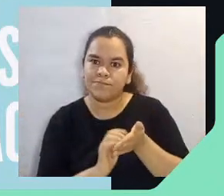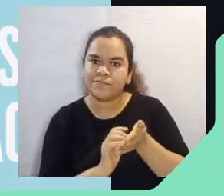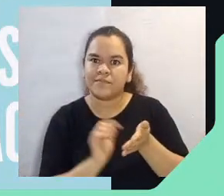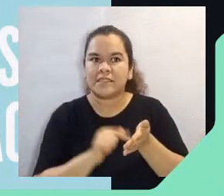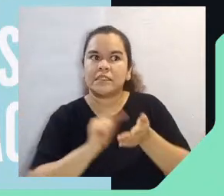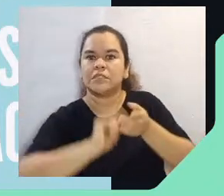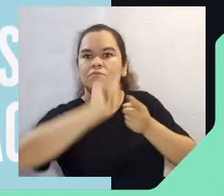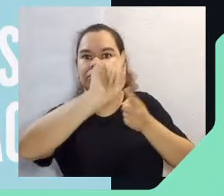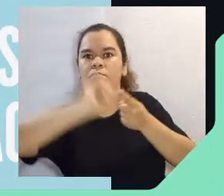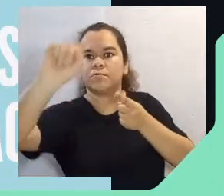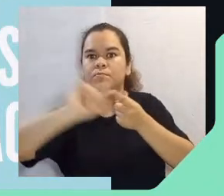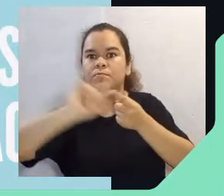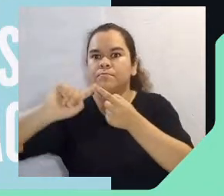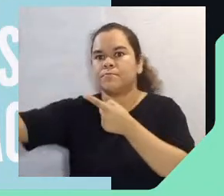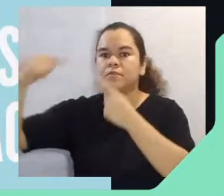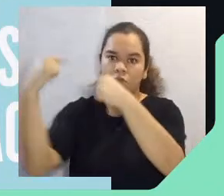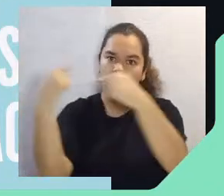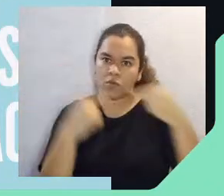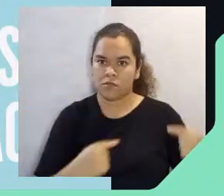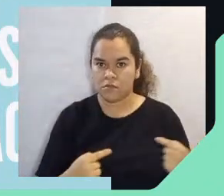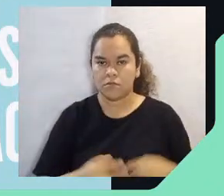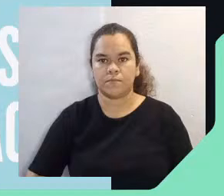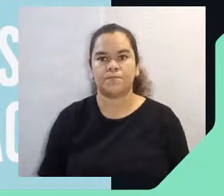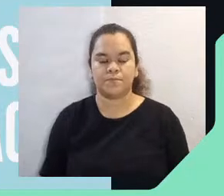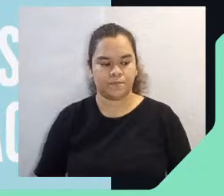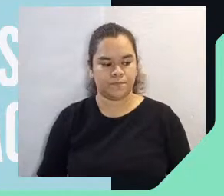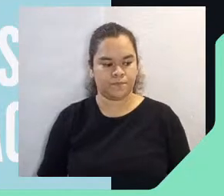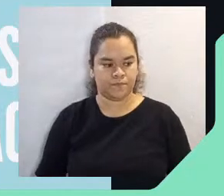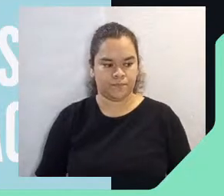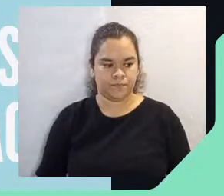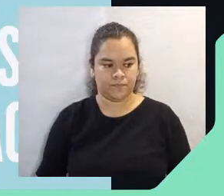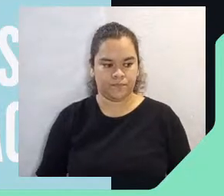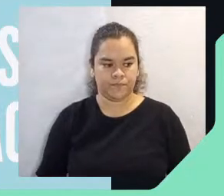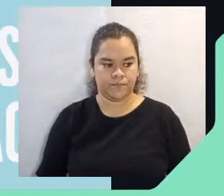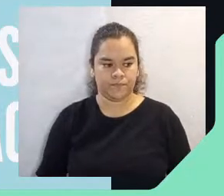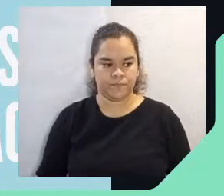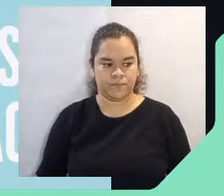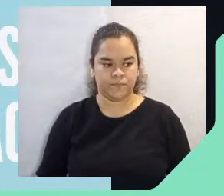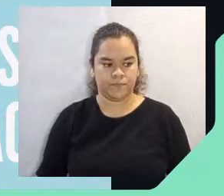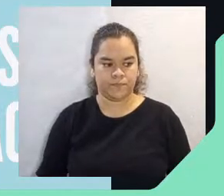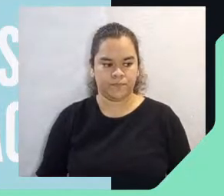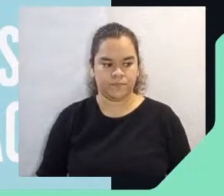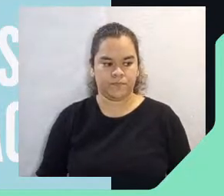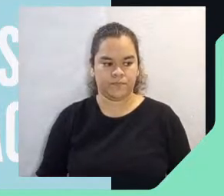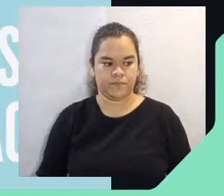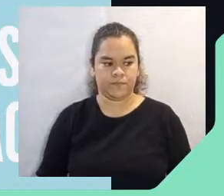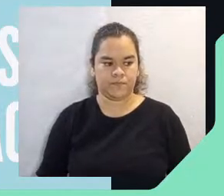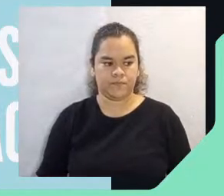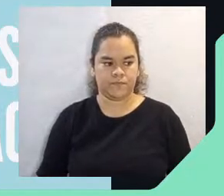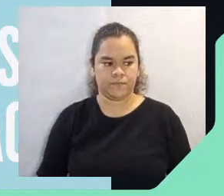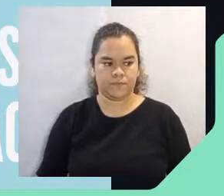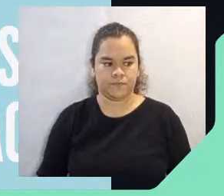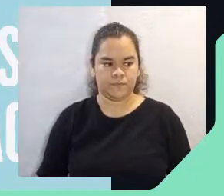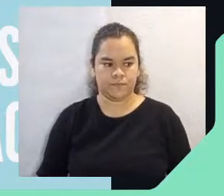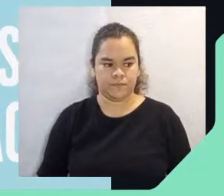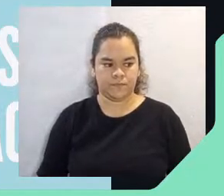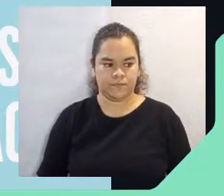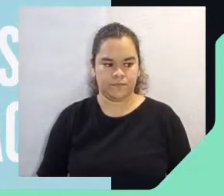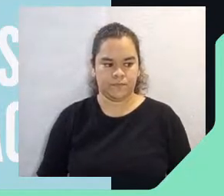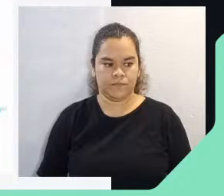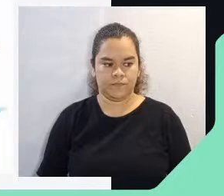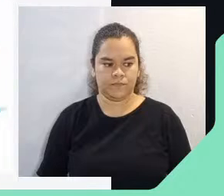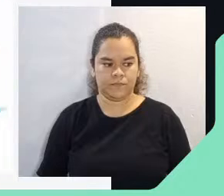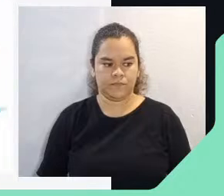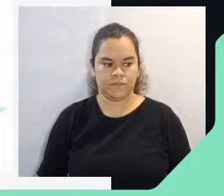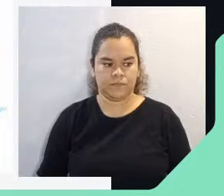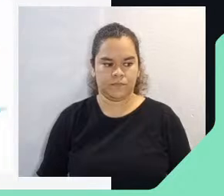comportamiento humano. Licenciado. Sí. Darío, estamos ya